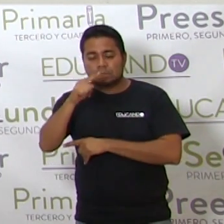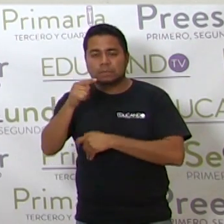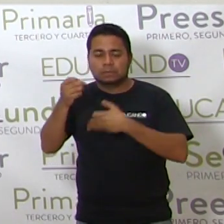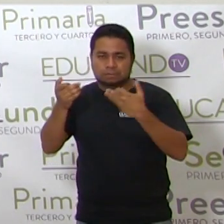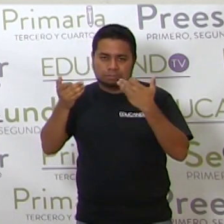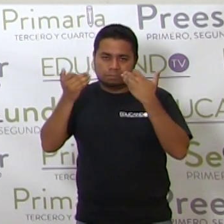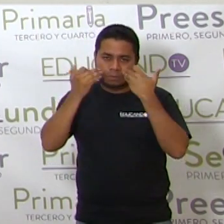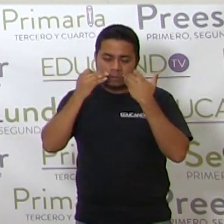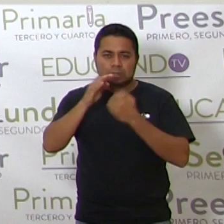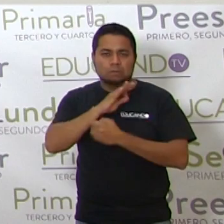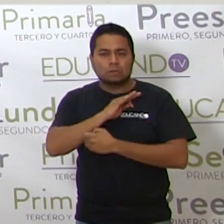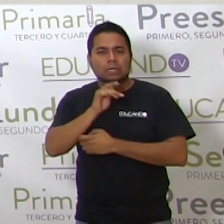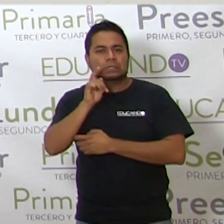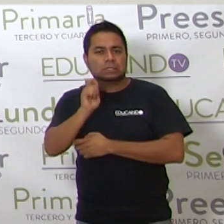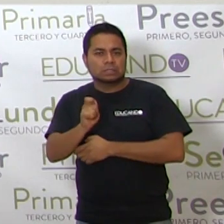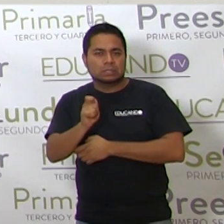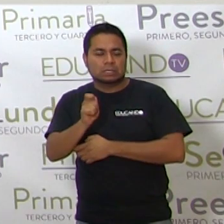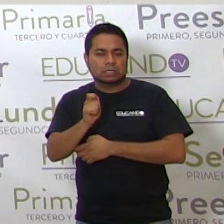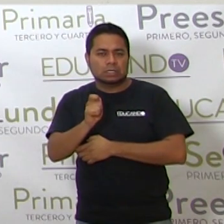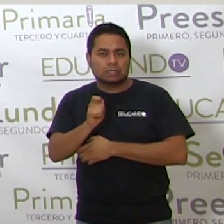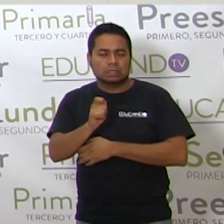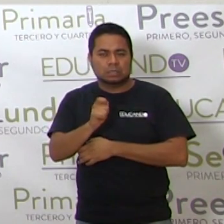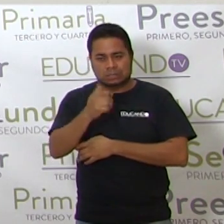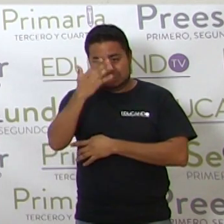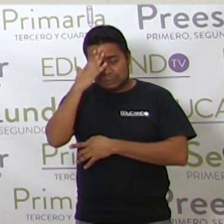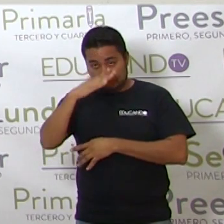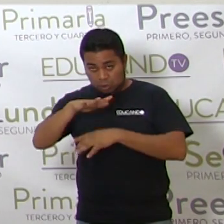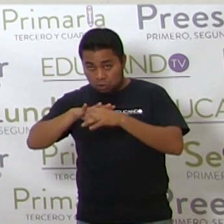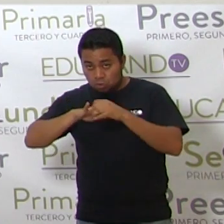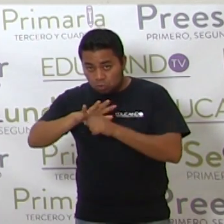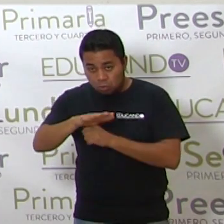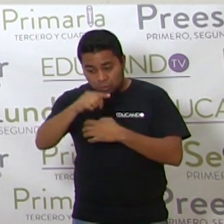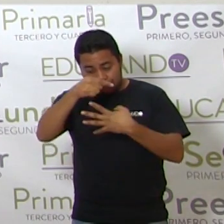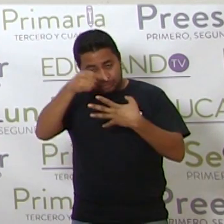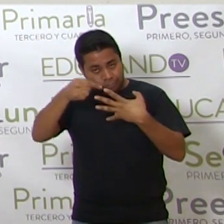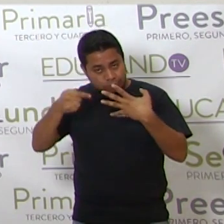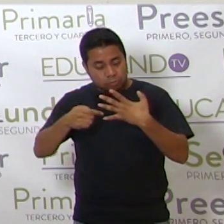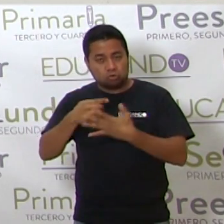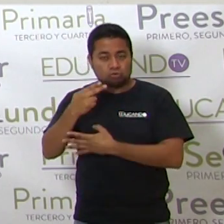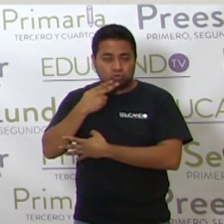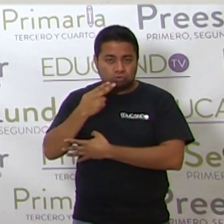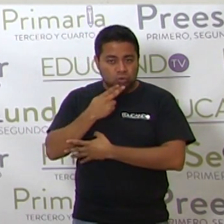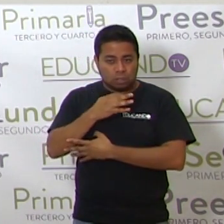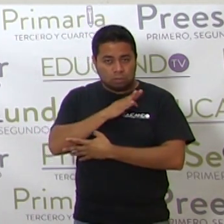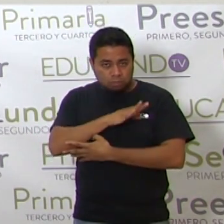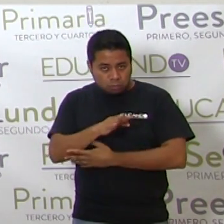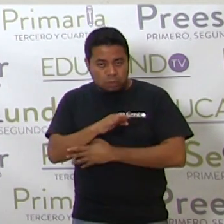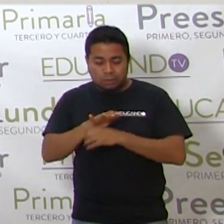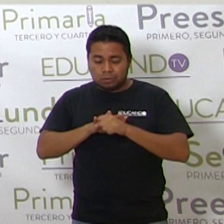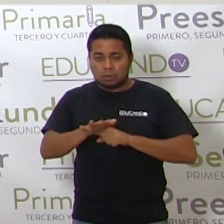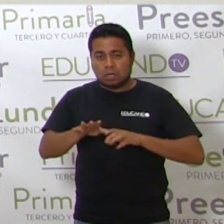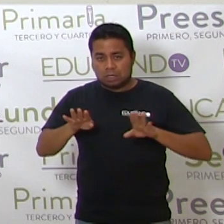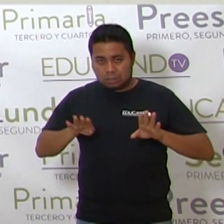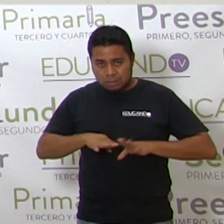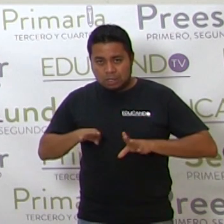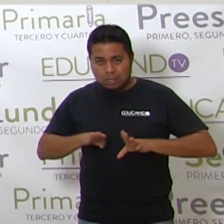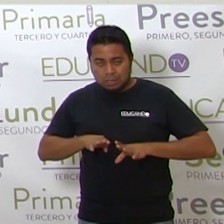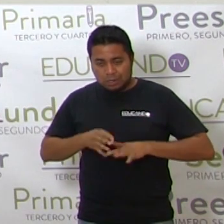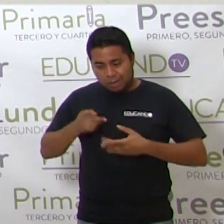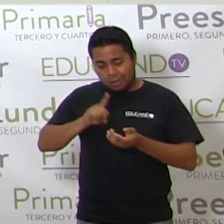en cuenta y poder así tener las bases de que elementos puedes utilizar tú qué características